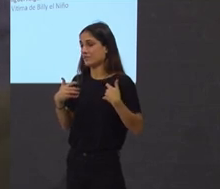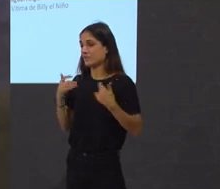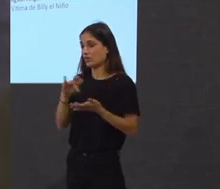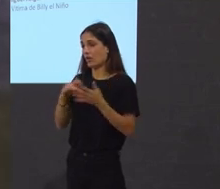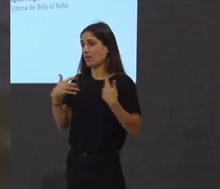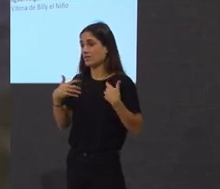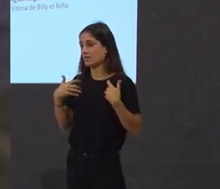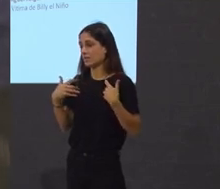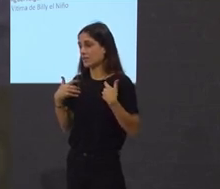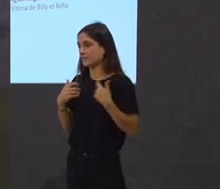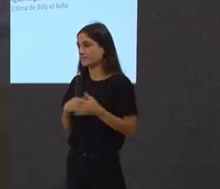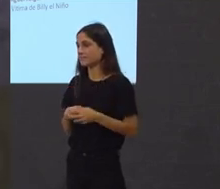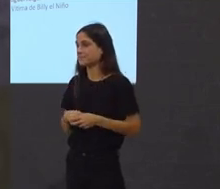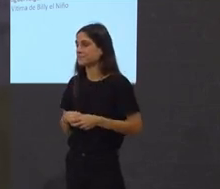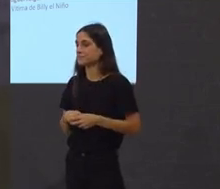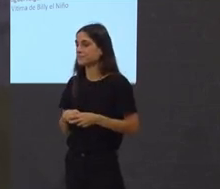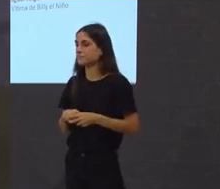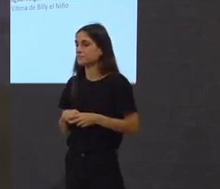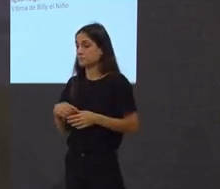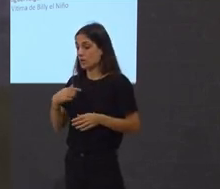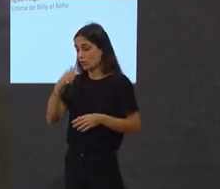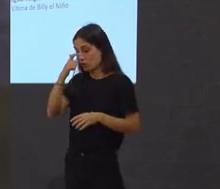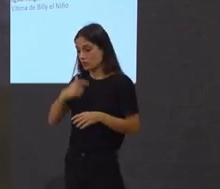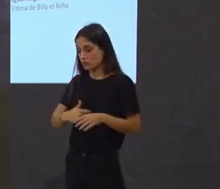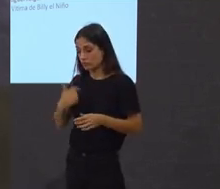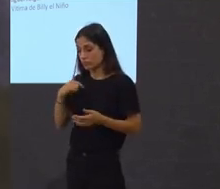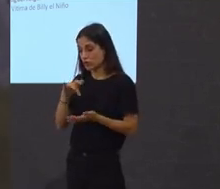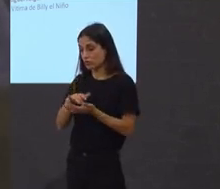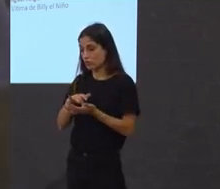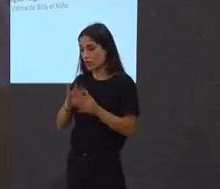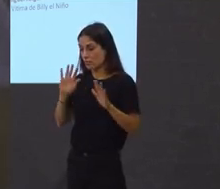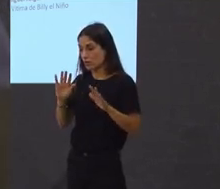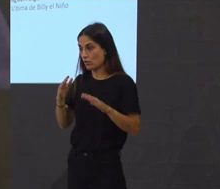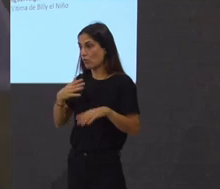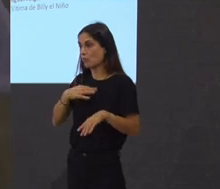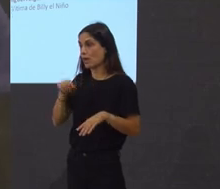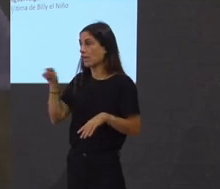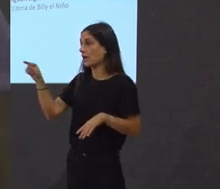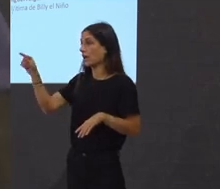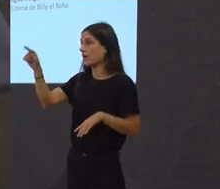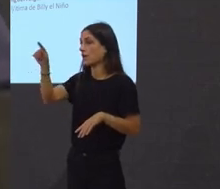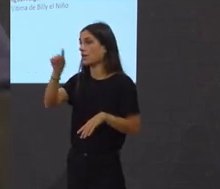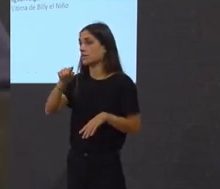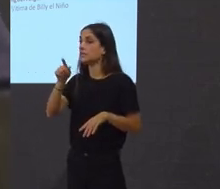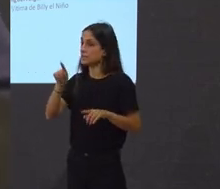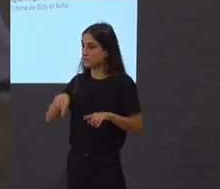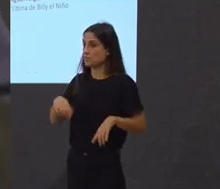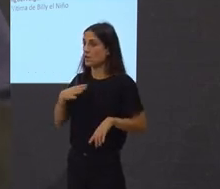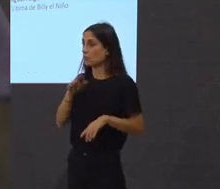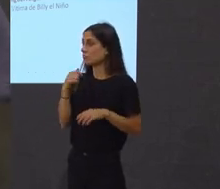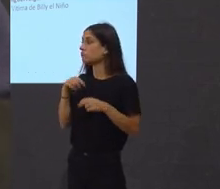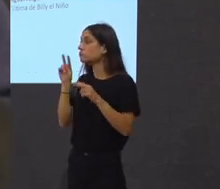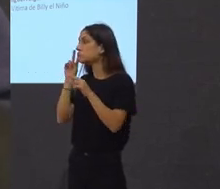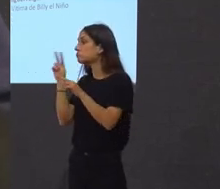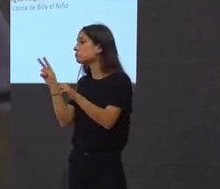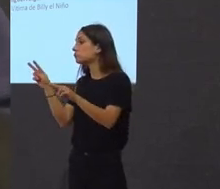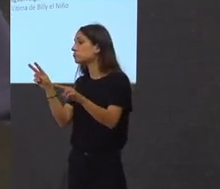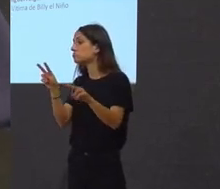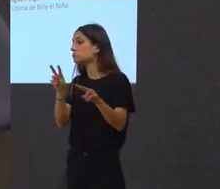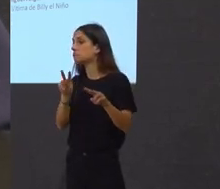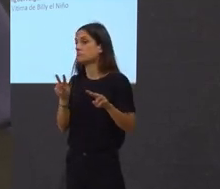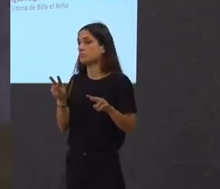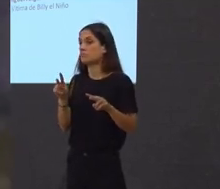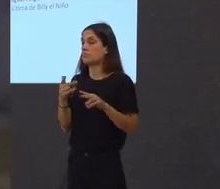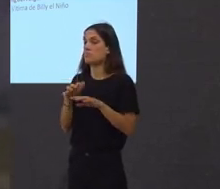que era a mí me tocó pero os podría haber tocado a cualquiera de vosotros porque yo por lo que veo aquí casi todos